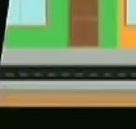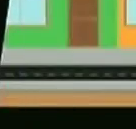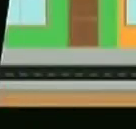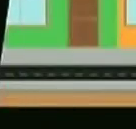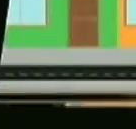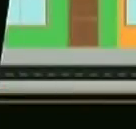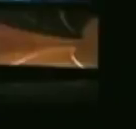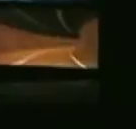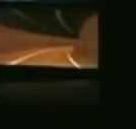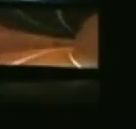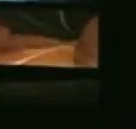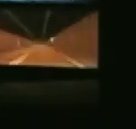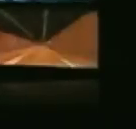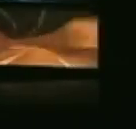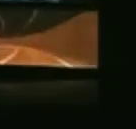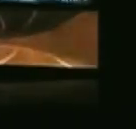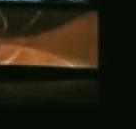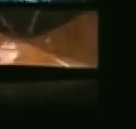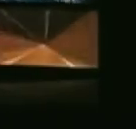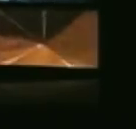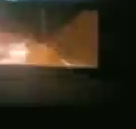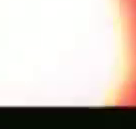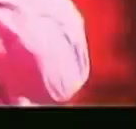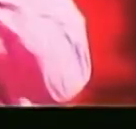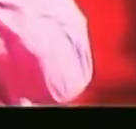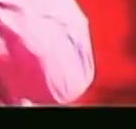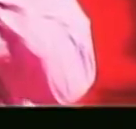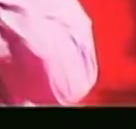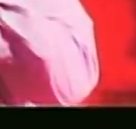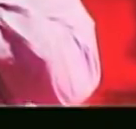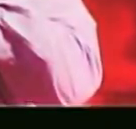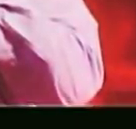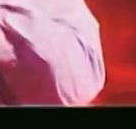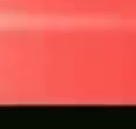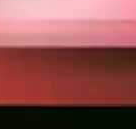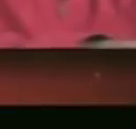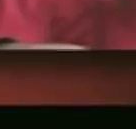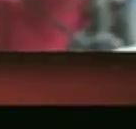la criptomoneda venezolana. Paso histórico.